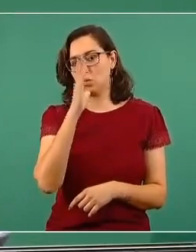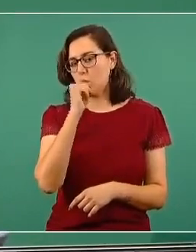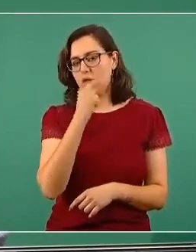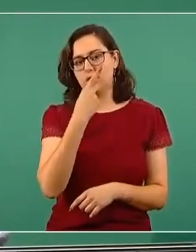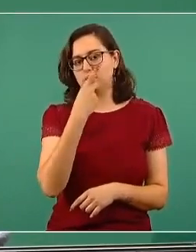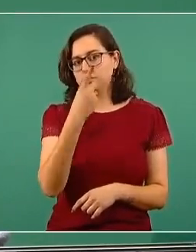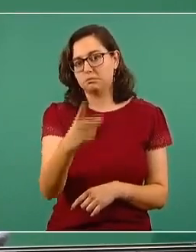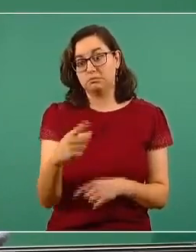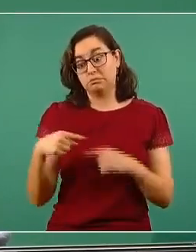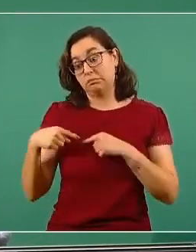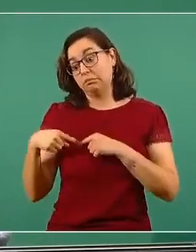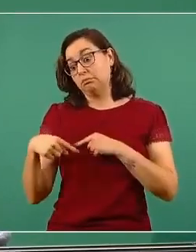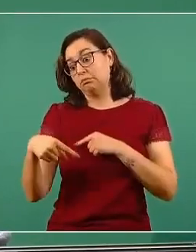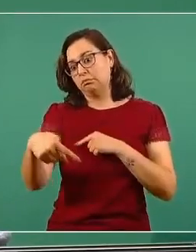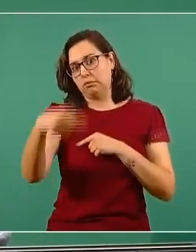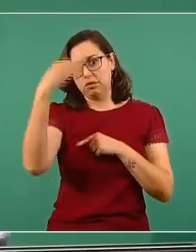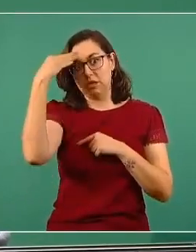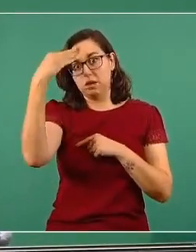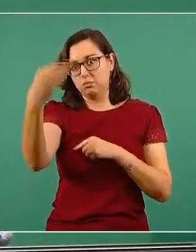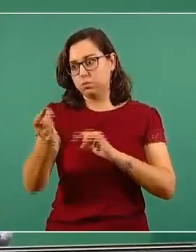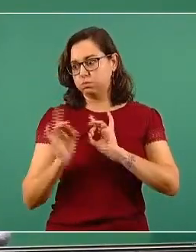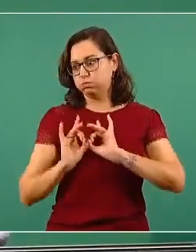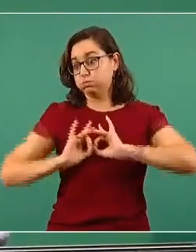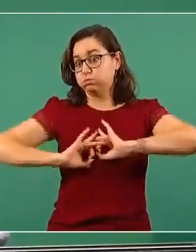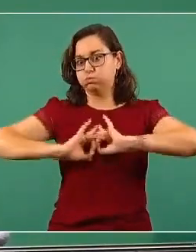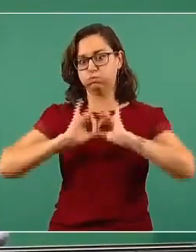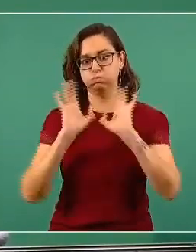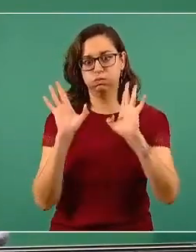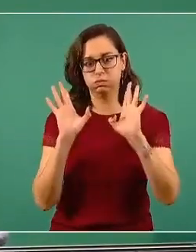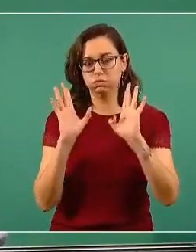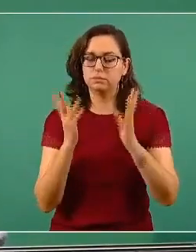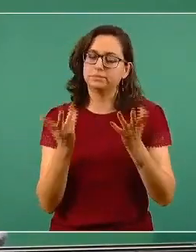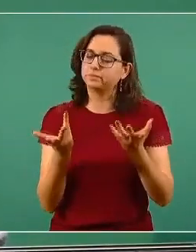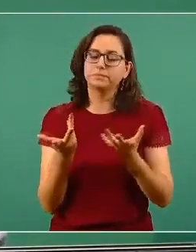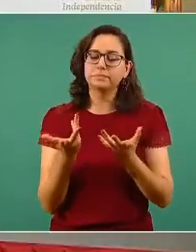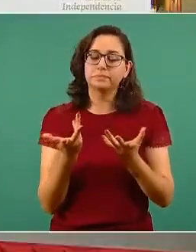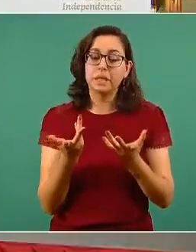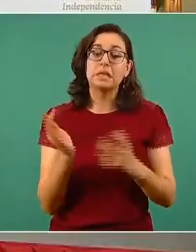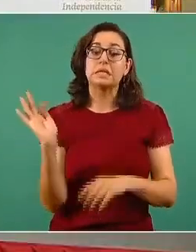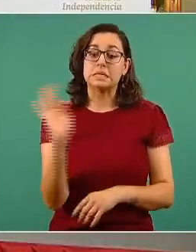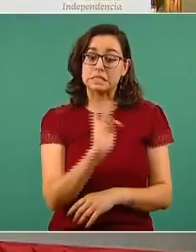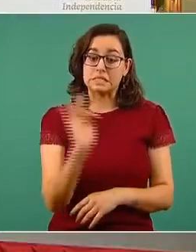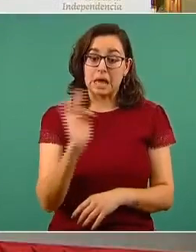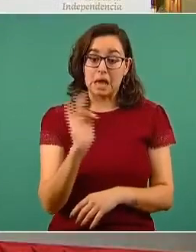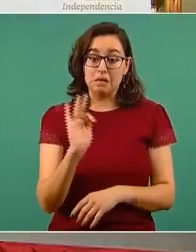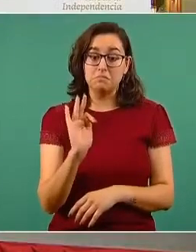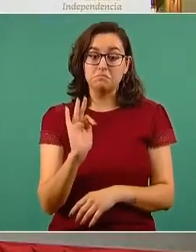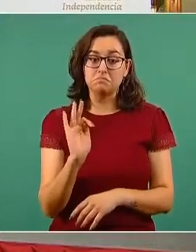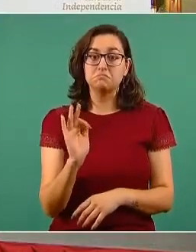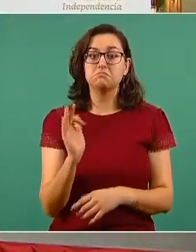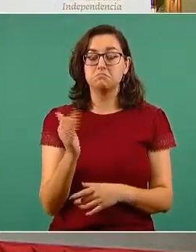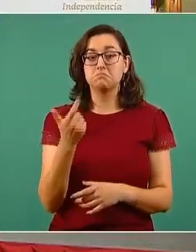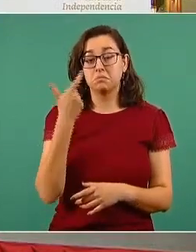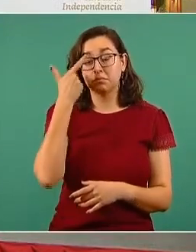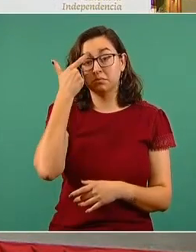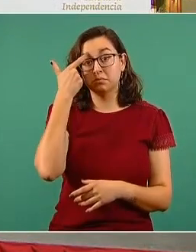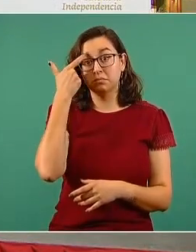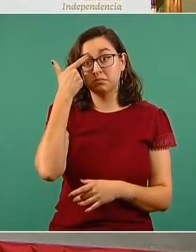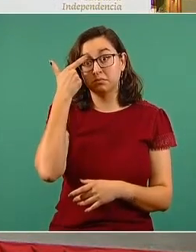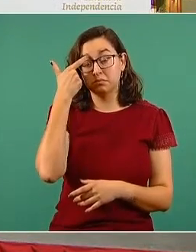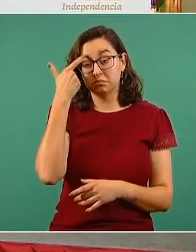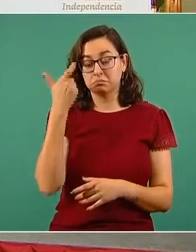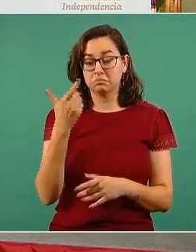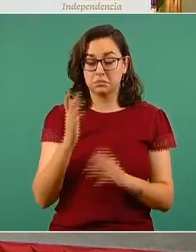entonces. En el escenario que contemplamos, como probable, como el más factible, es que tengamos una